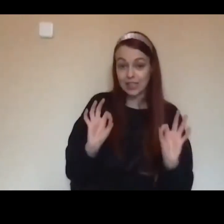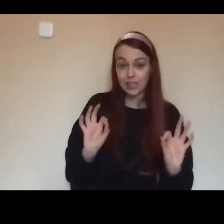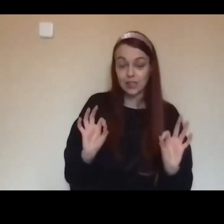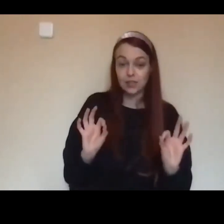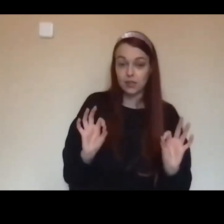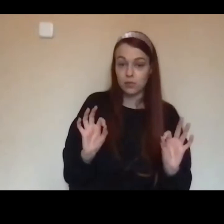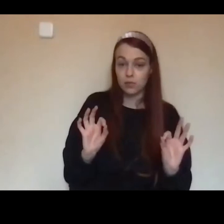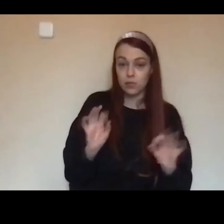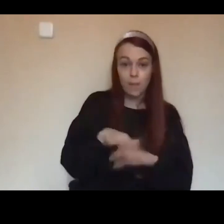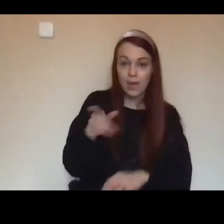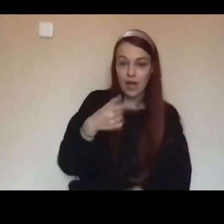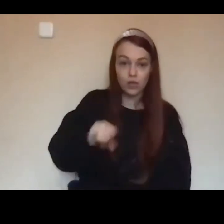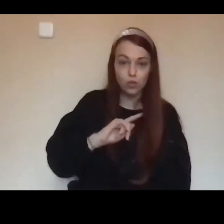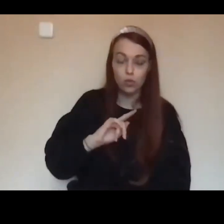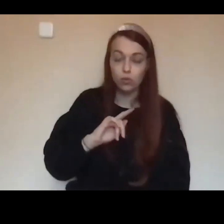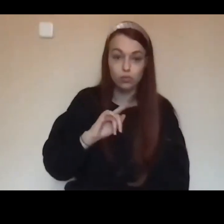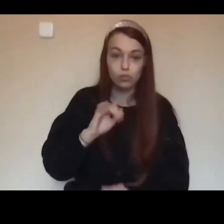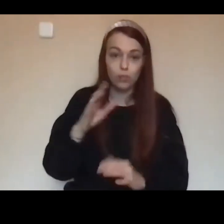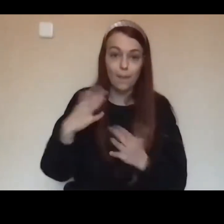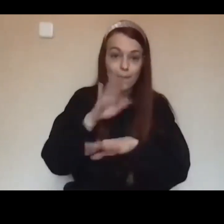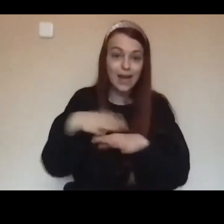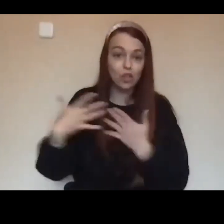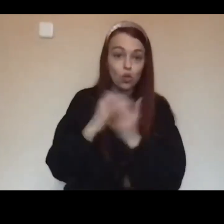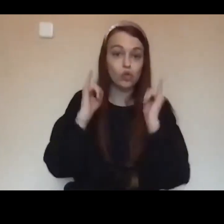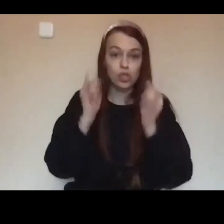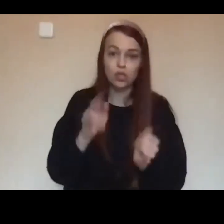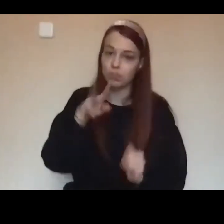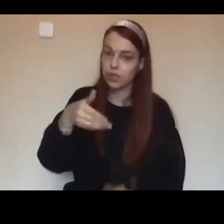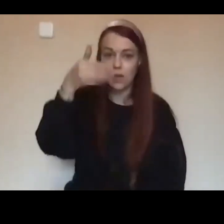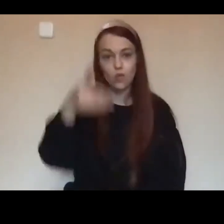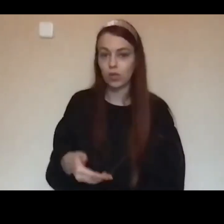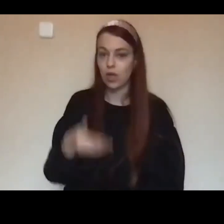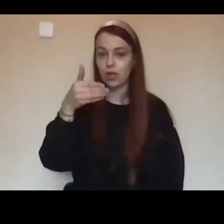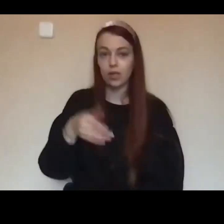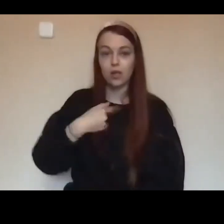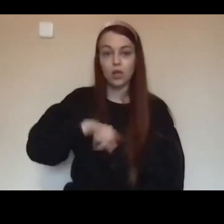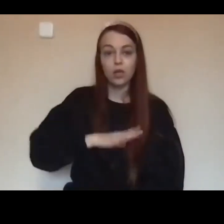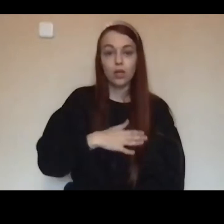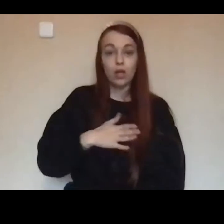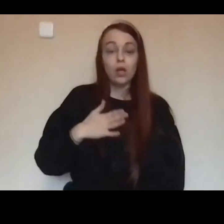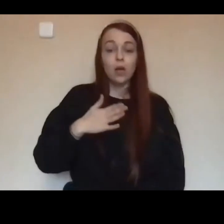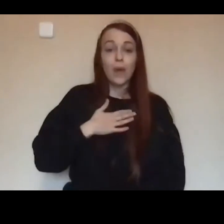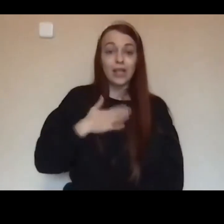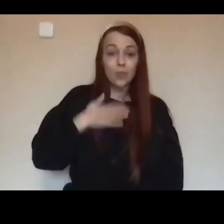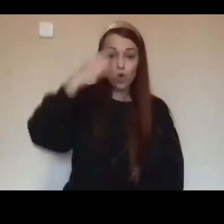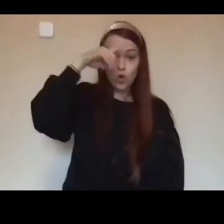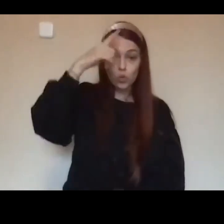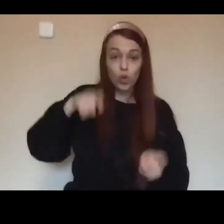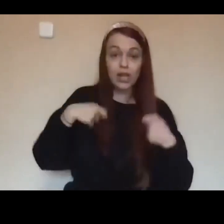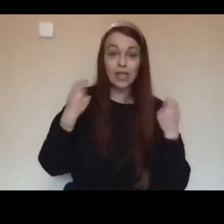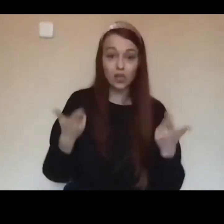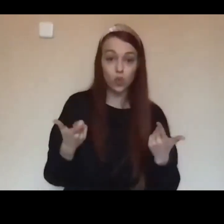muy importante para todos los destinos, porque transmitir nuestro patrimonio cultural y natural